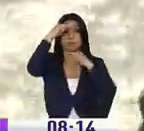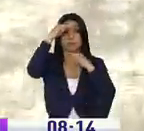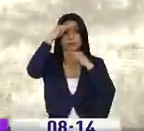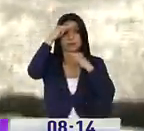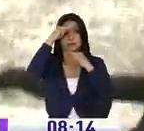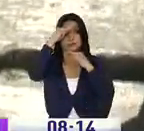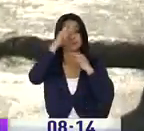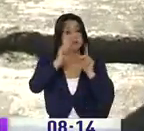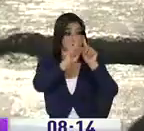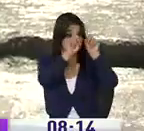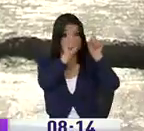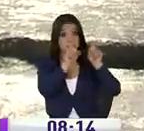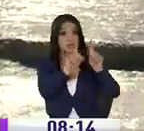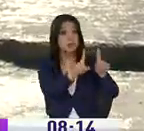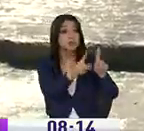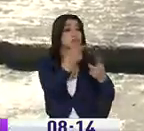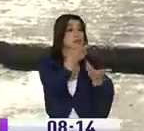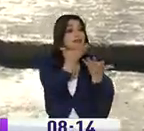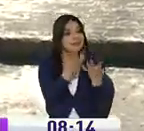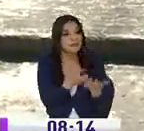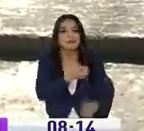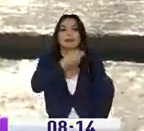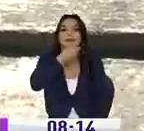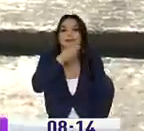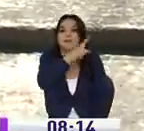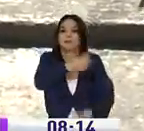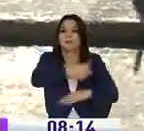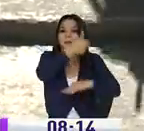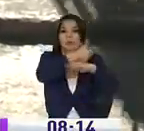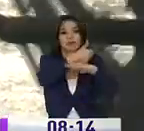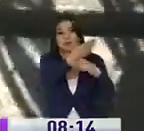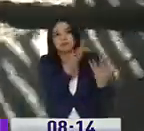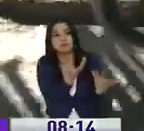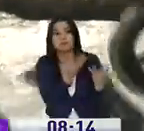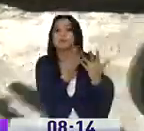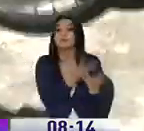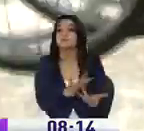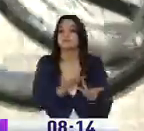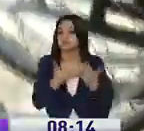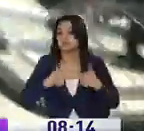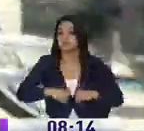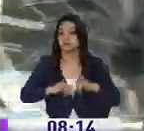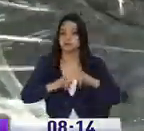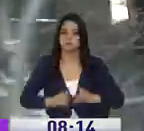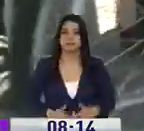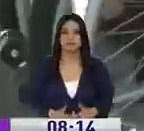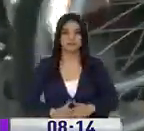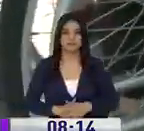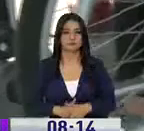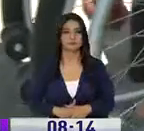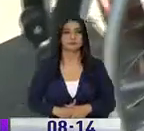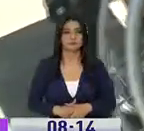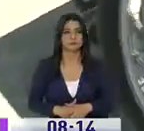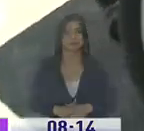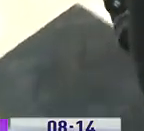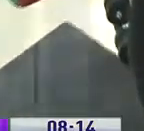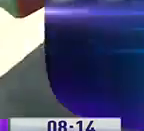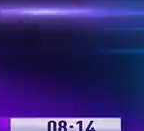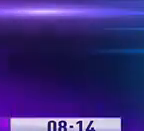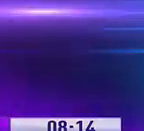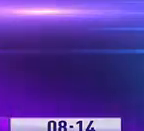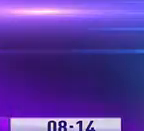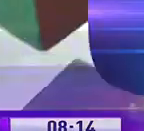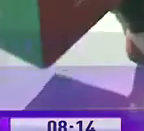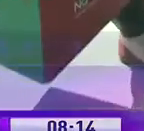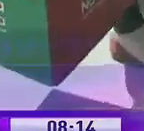a la expectativa del pronunciamiento de las autoridades respecto al tema. Informó Valeria Navarro.